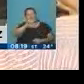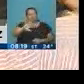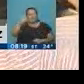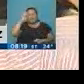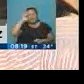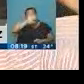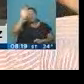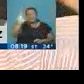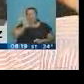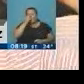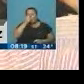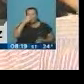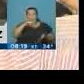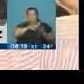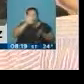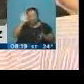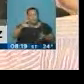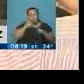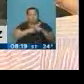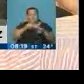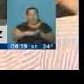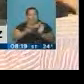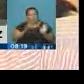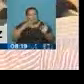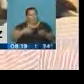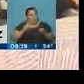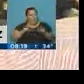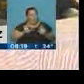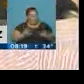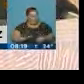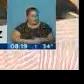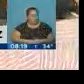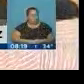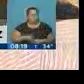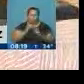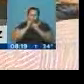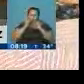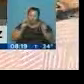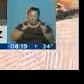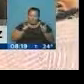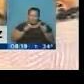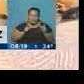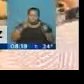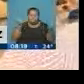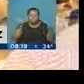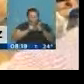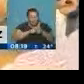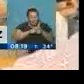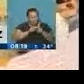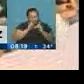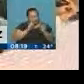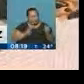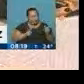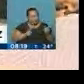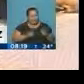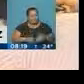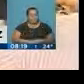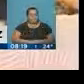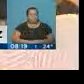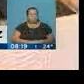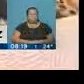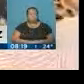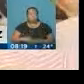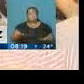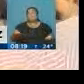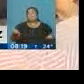respetar a las 23 provincias y a la Ciudad Autónoma como corresponde. ¿Le llamó la atención esa reunión, ministro?